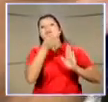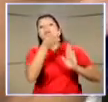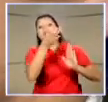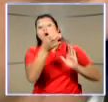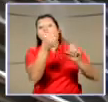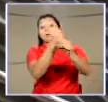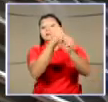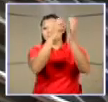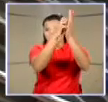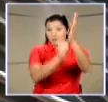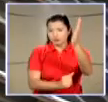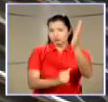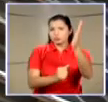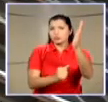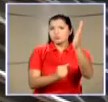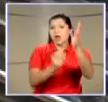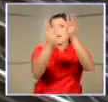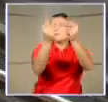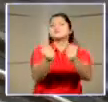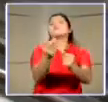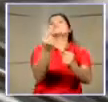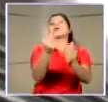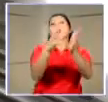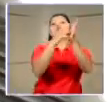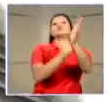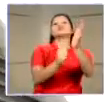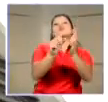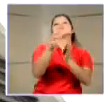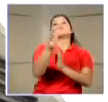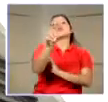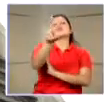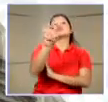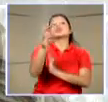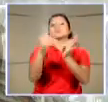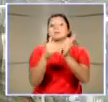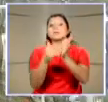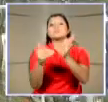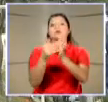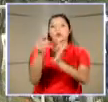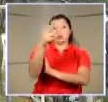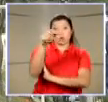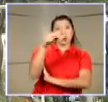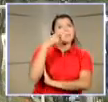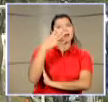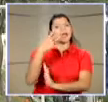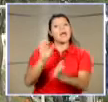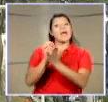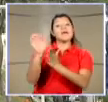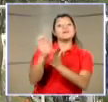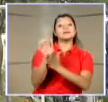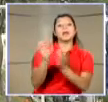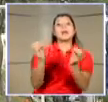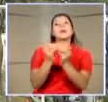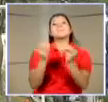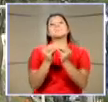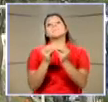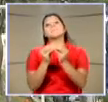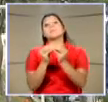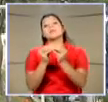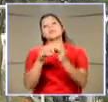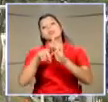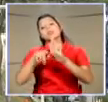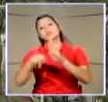al presupuesto un recorte de al menos 200.000 millones de colones para evitar un mayor deterioro en las